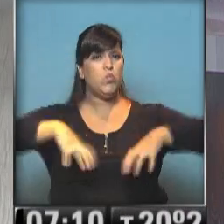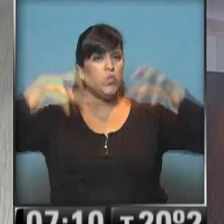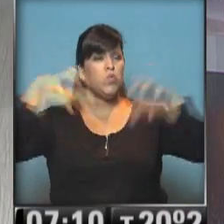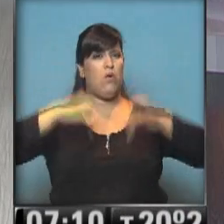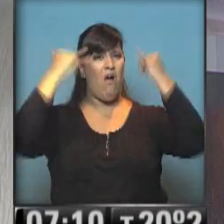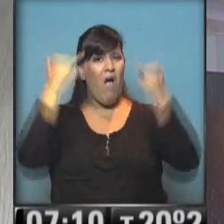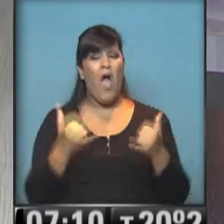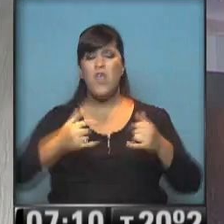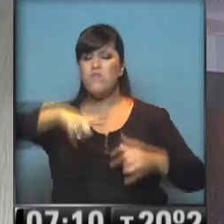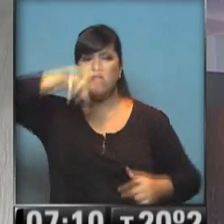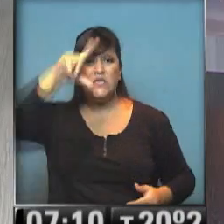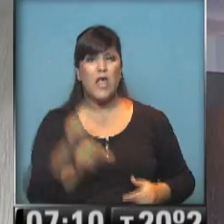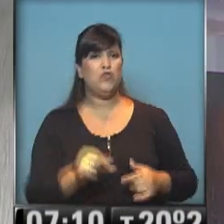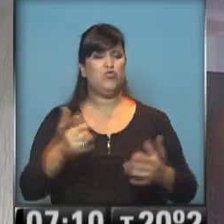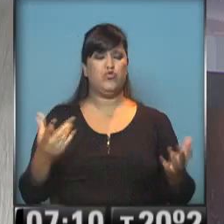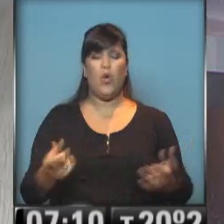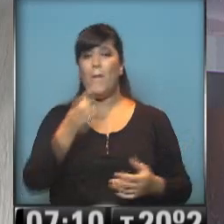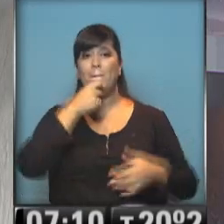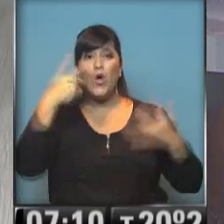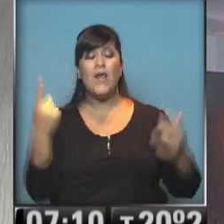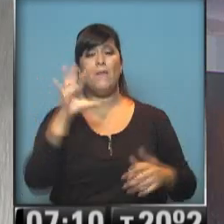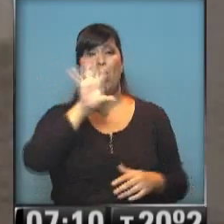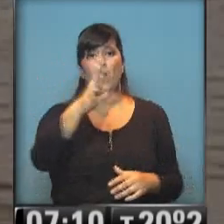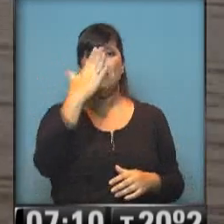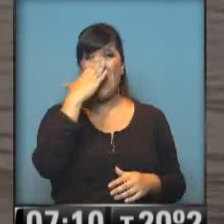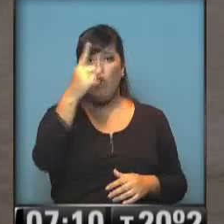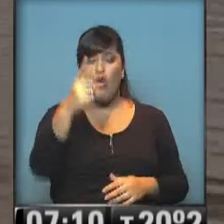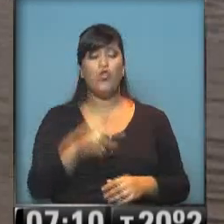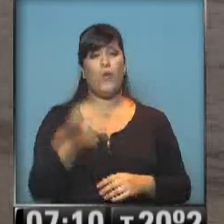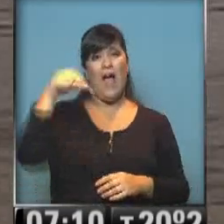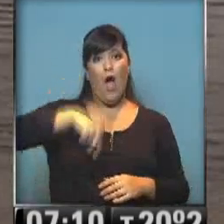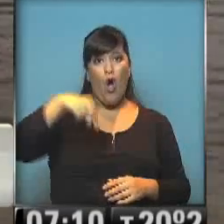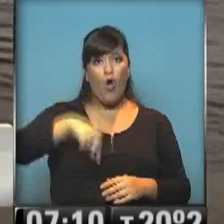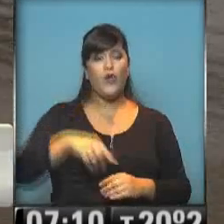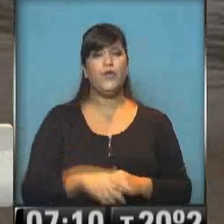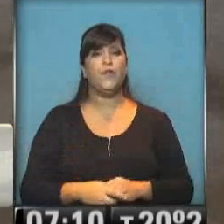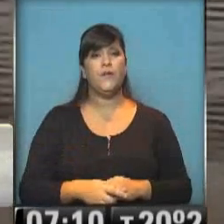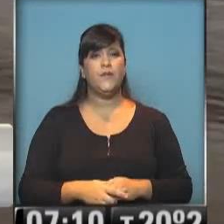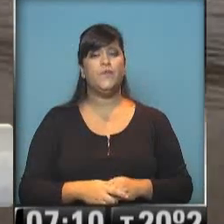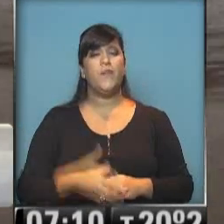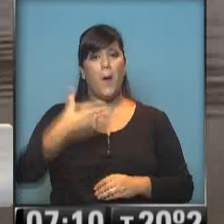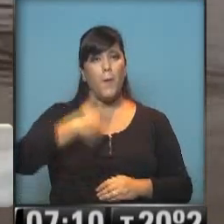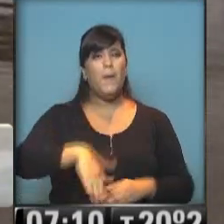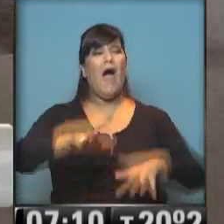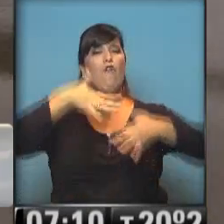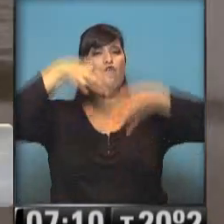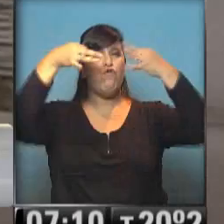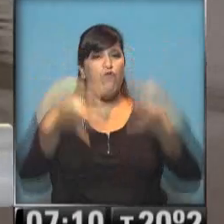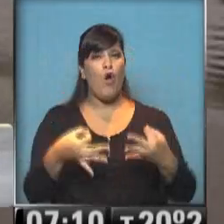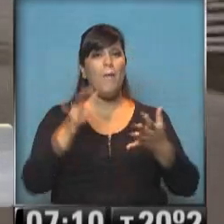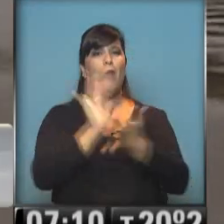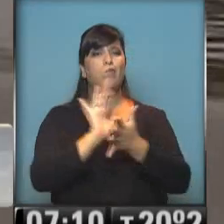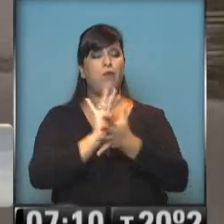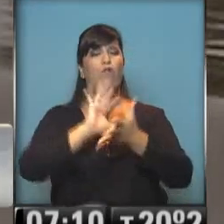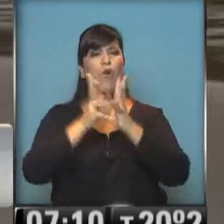lluvias intensas, temporales. Por ejemplo, en Córdoba. Allí el día de hoy se va a formalizar una